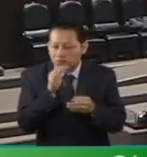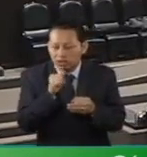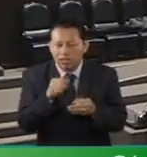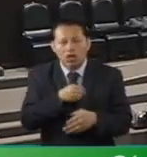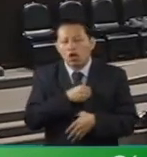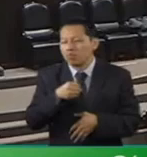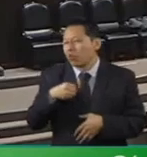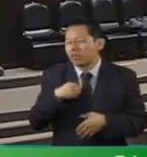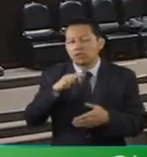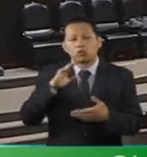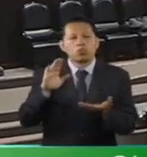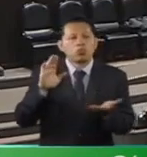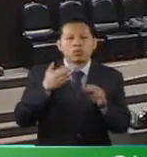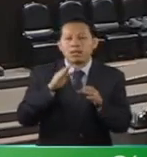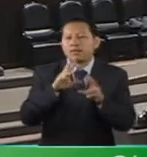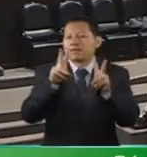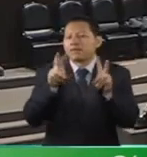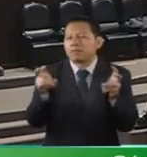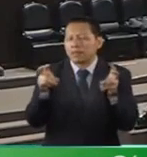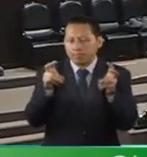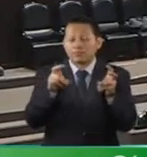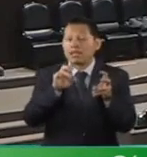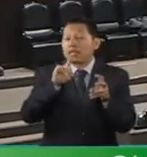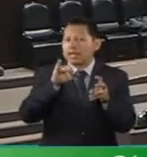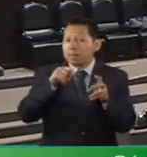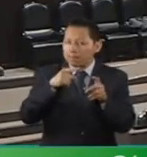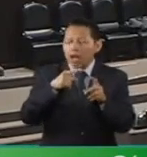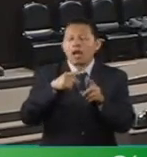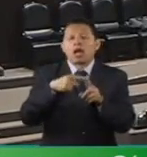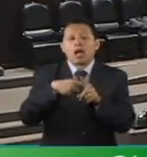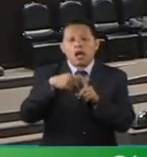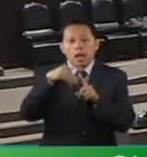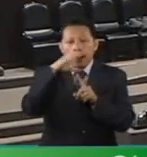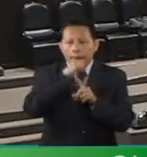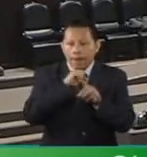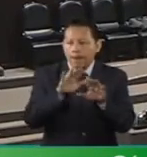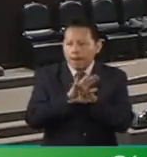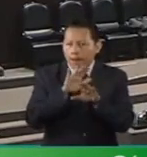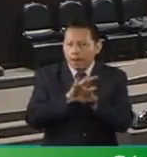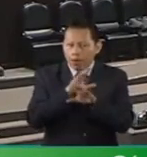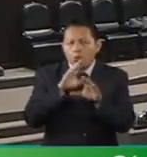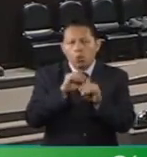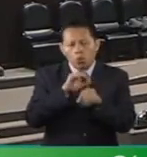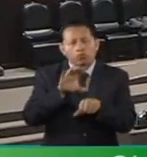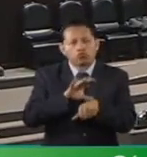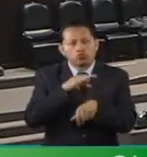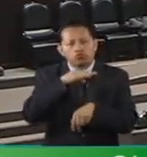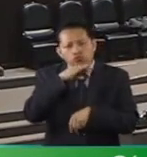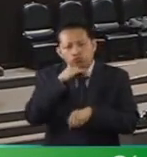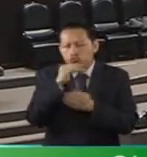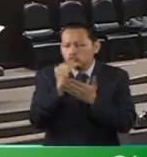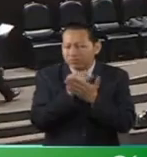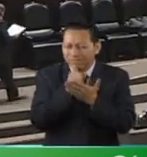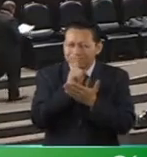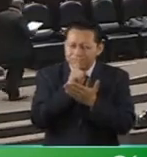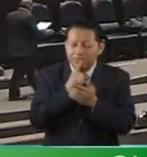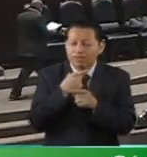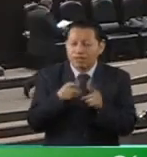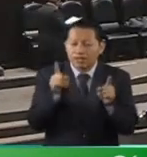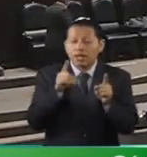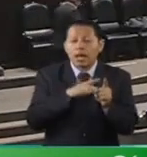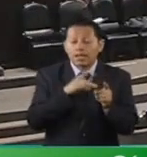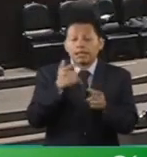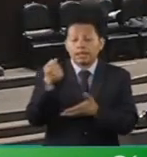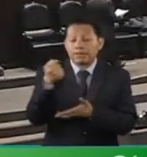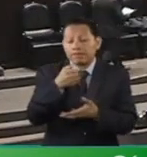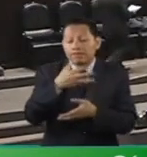compromisos globales en materia de cambio climático energías renovables y emisiones y vamos a violar las condiciones de las inversiones